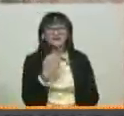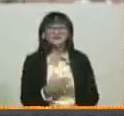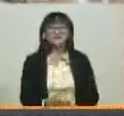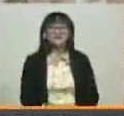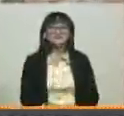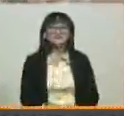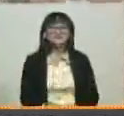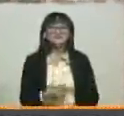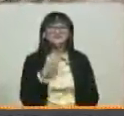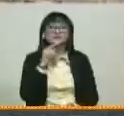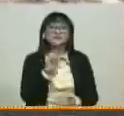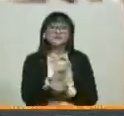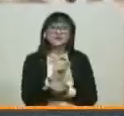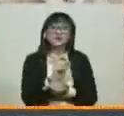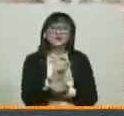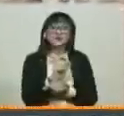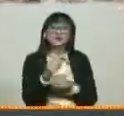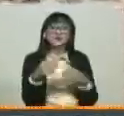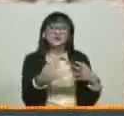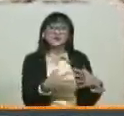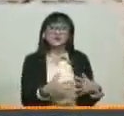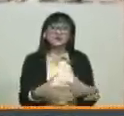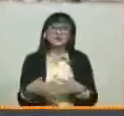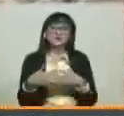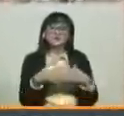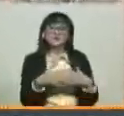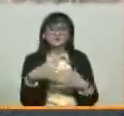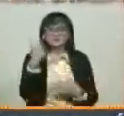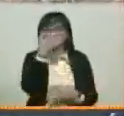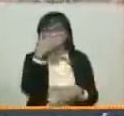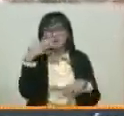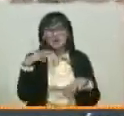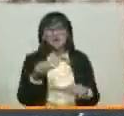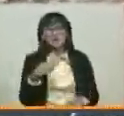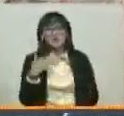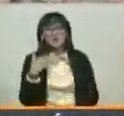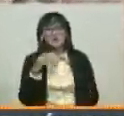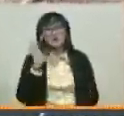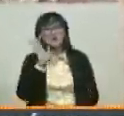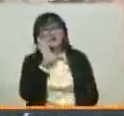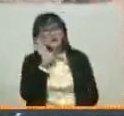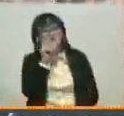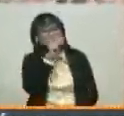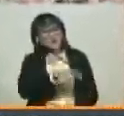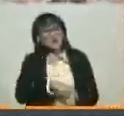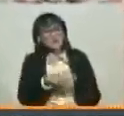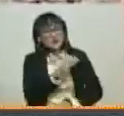le digo al imperialismo, le digo a la basura de Julio Borges,